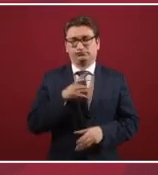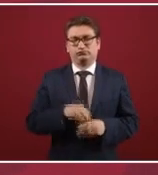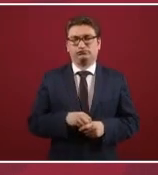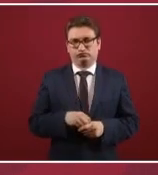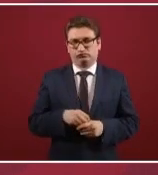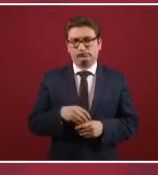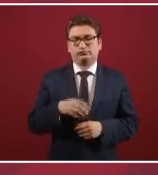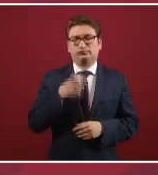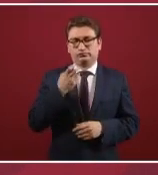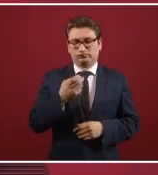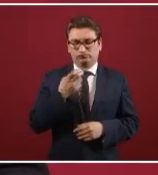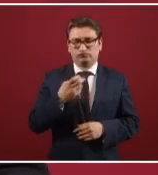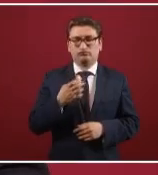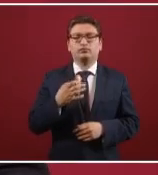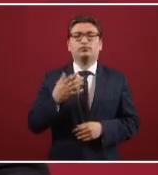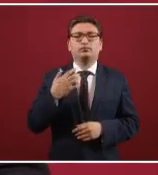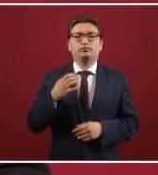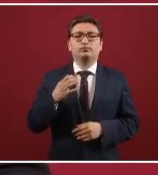periodo neoliberal